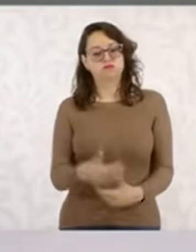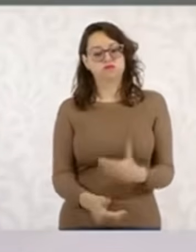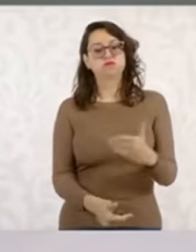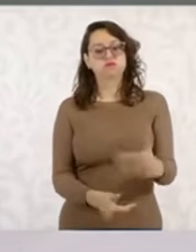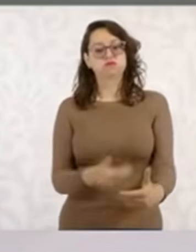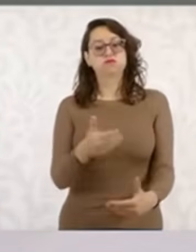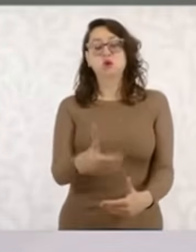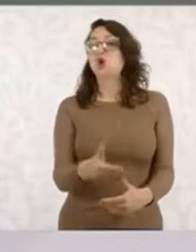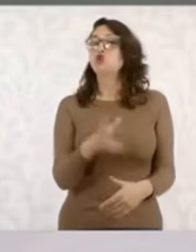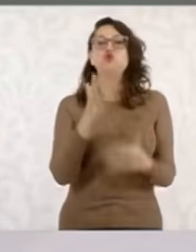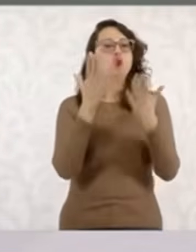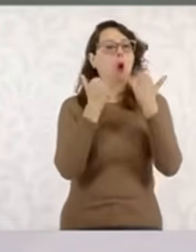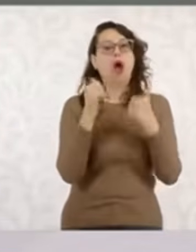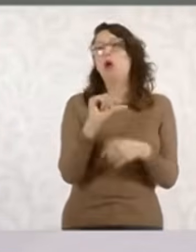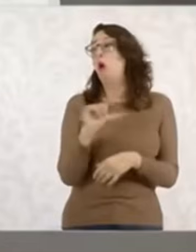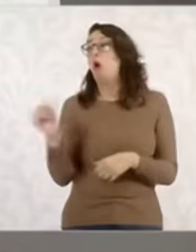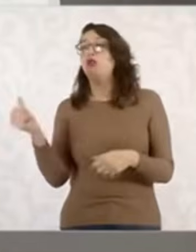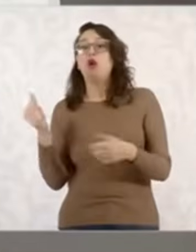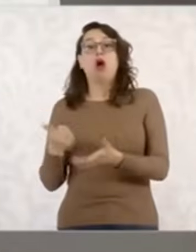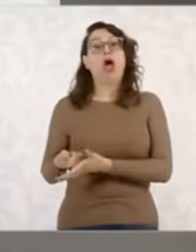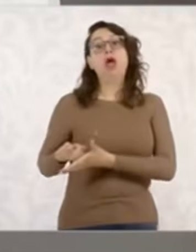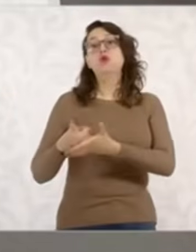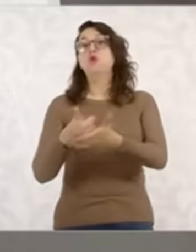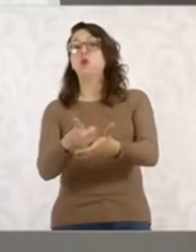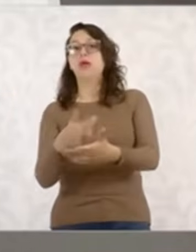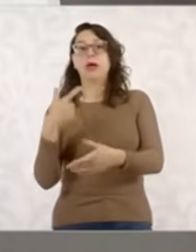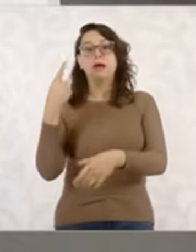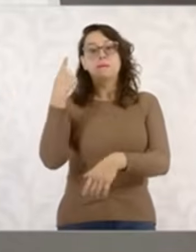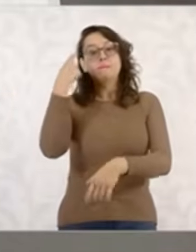sin intermediarios. Muchas gracias. Gracias, Luisa.